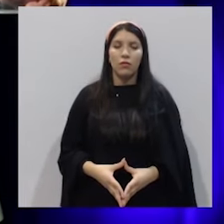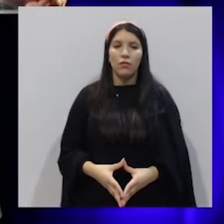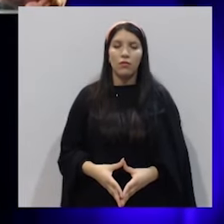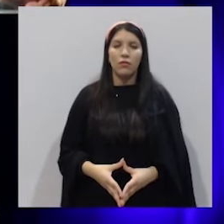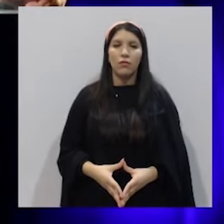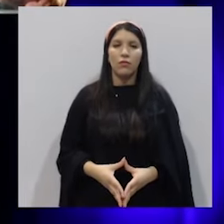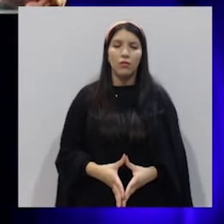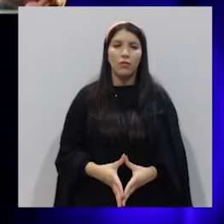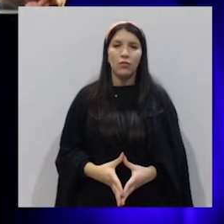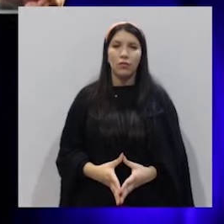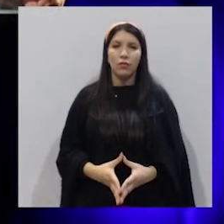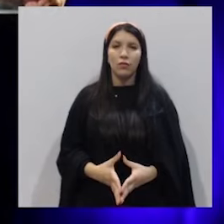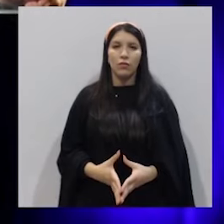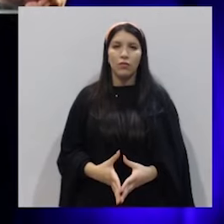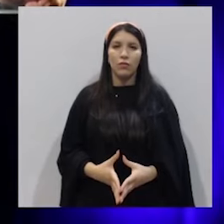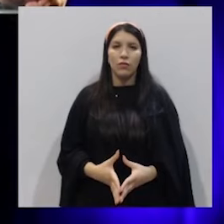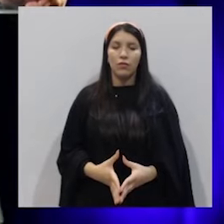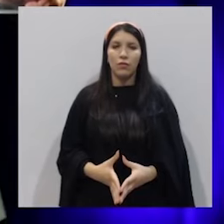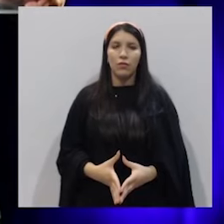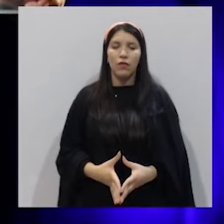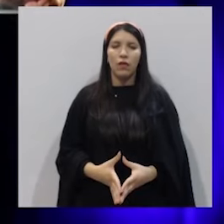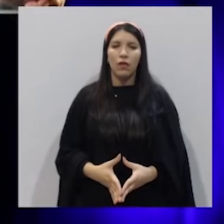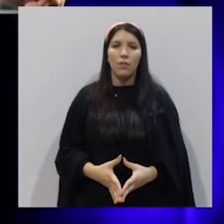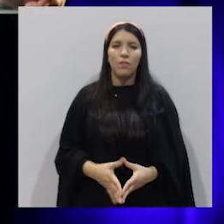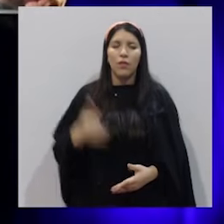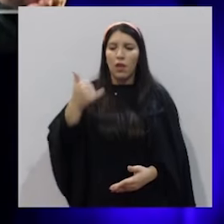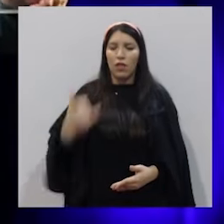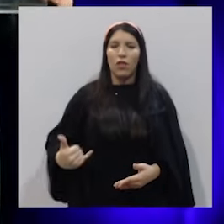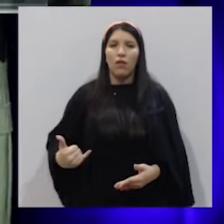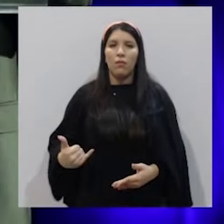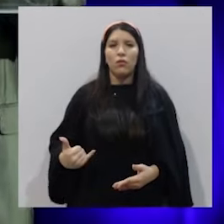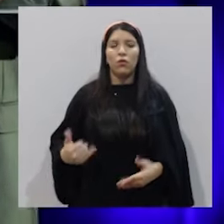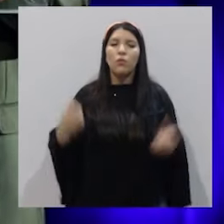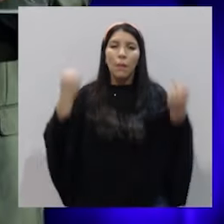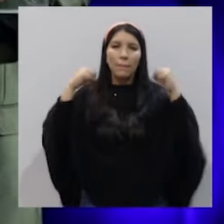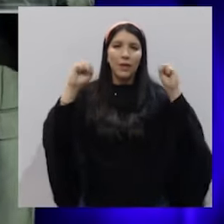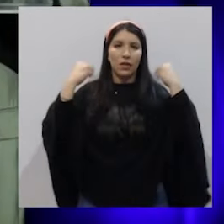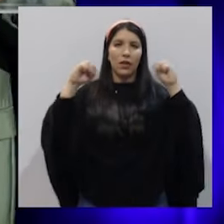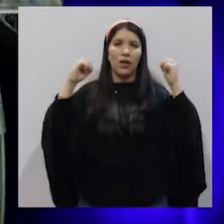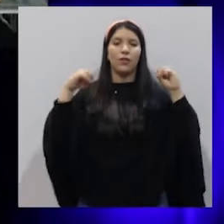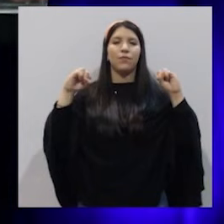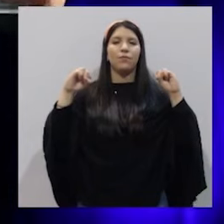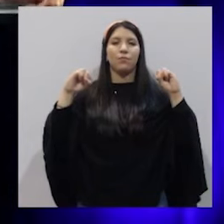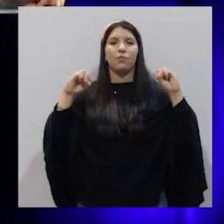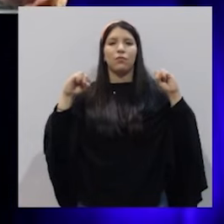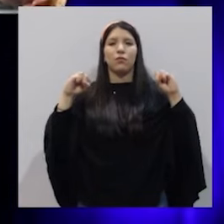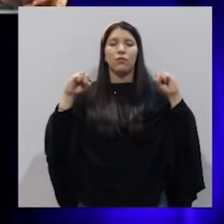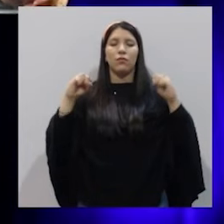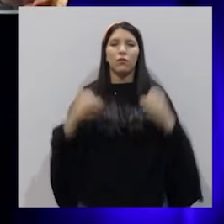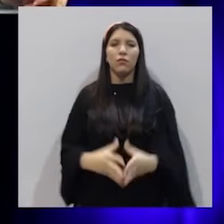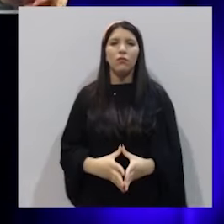quiera afectarnos vamos a poder vencer y dice agrega la palabra de dios y manténgase